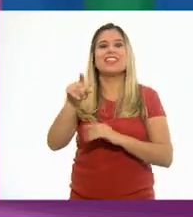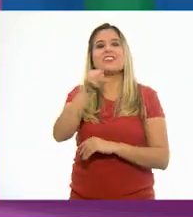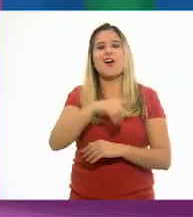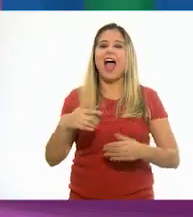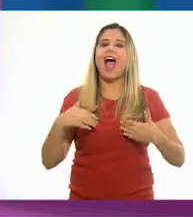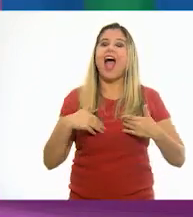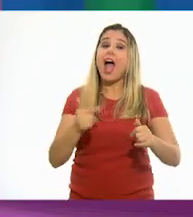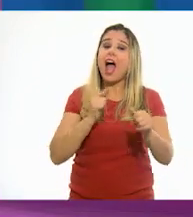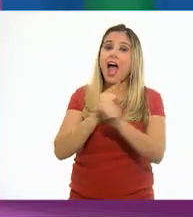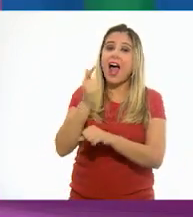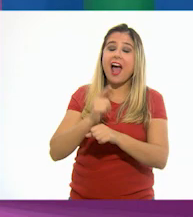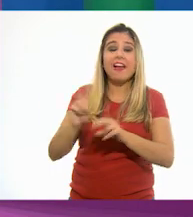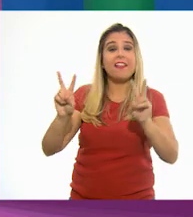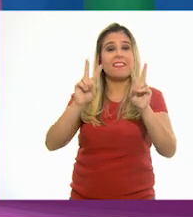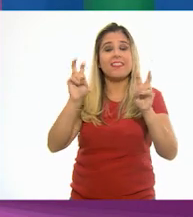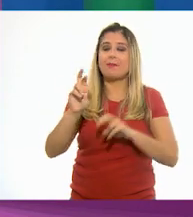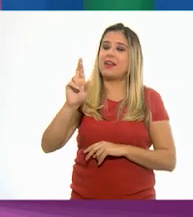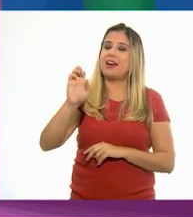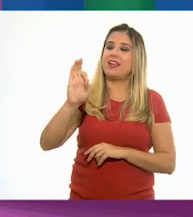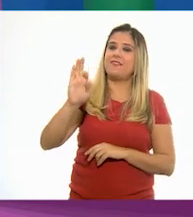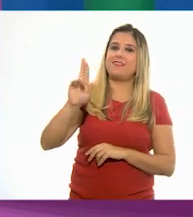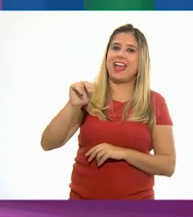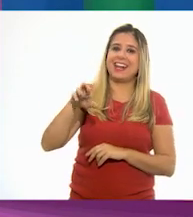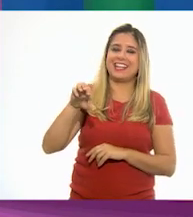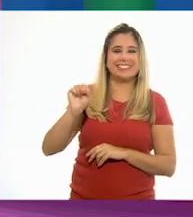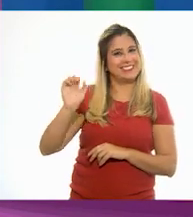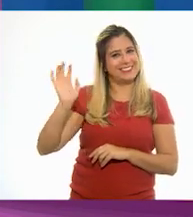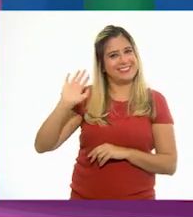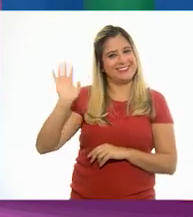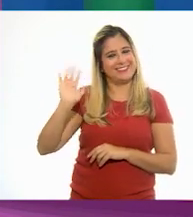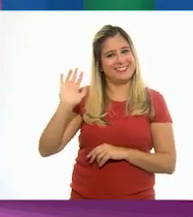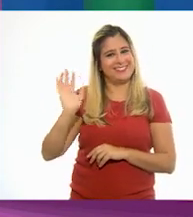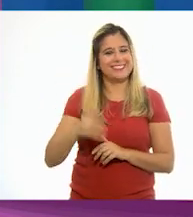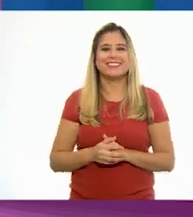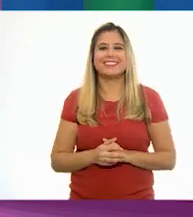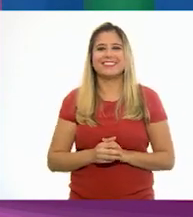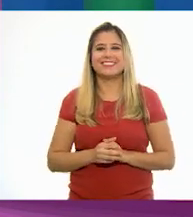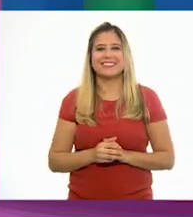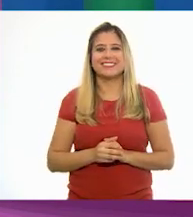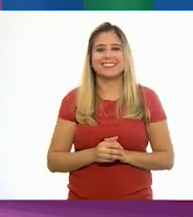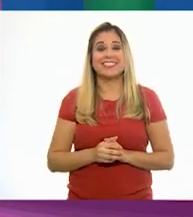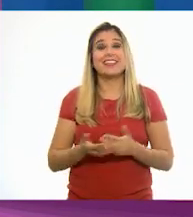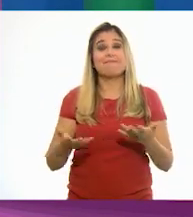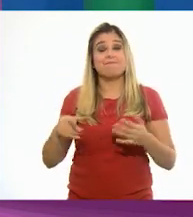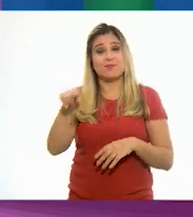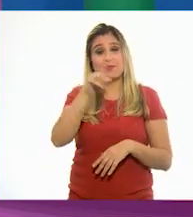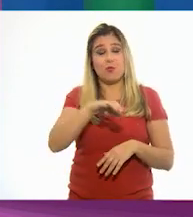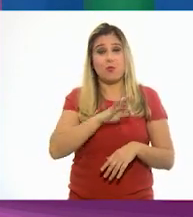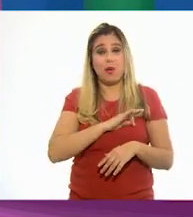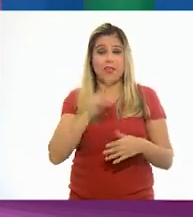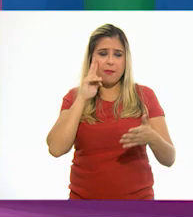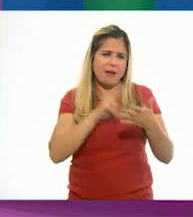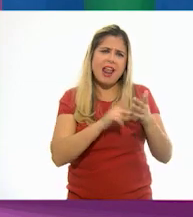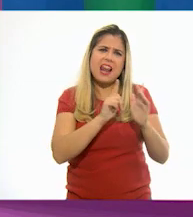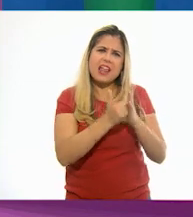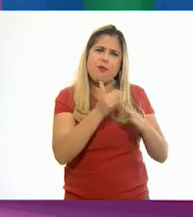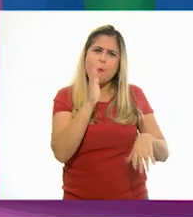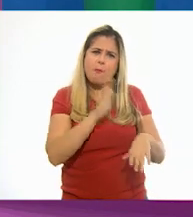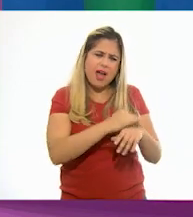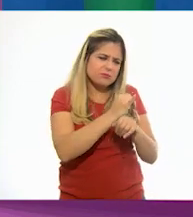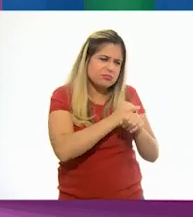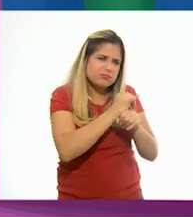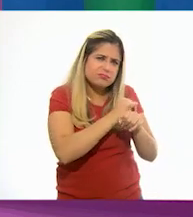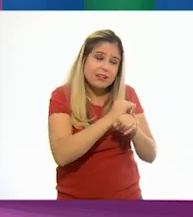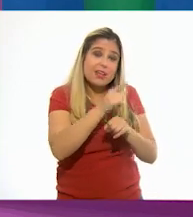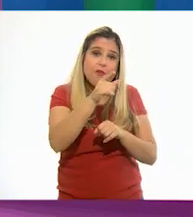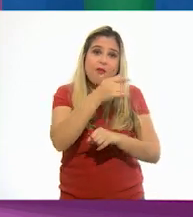quedado más claro el tema de los refranes. Hasta luego. Si te es posible, consulta otros libros y comenta el tema de